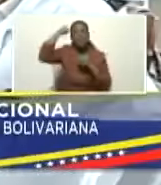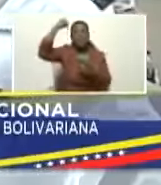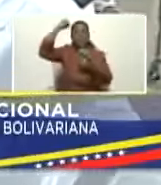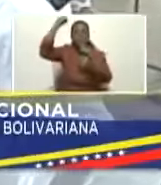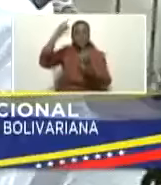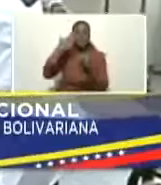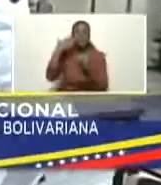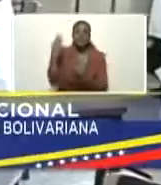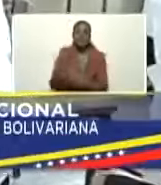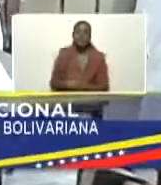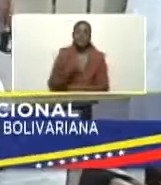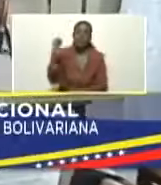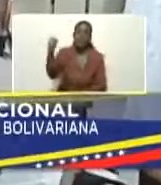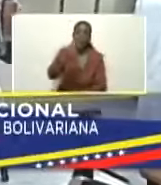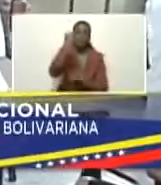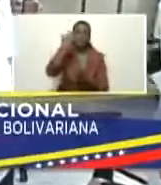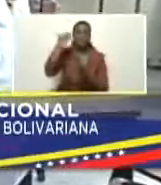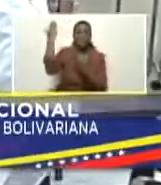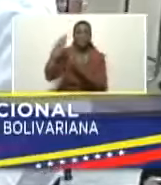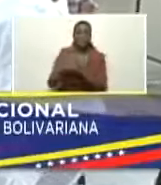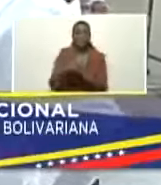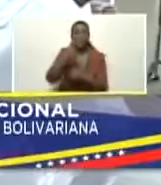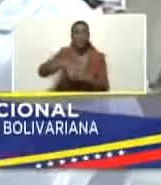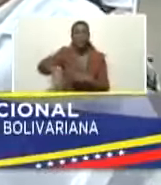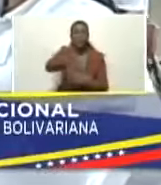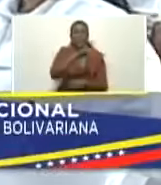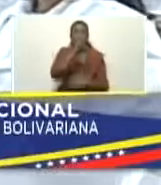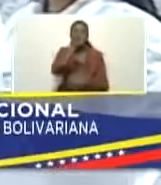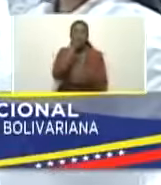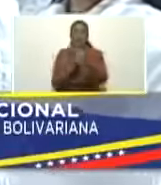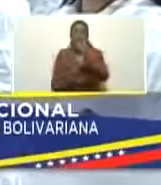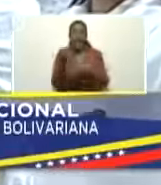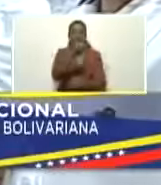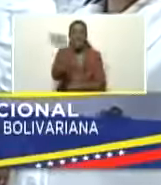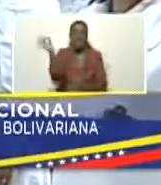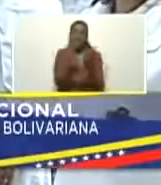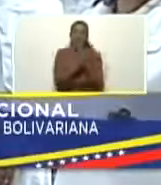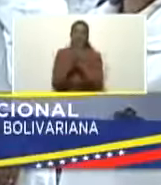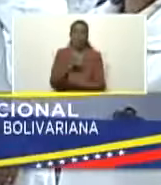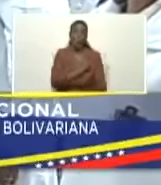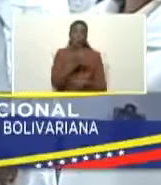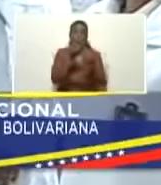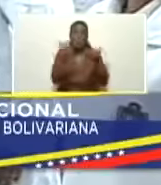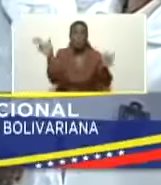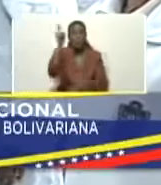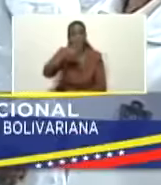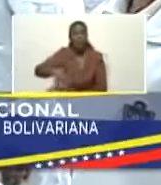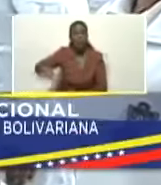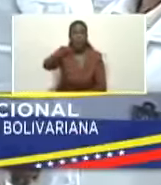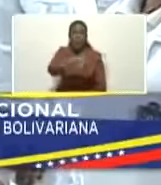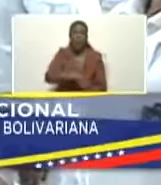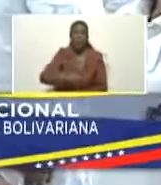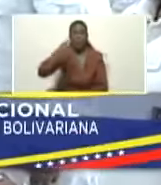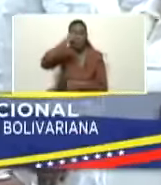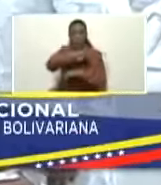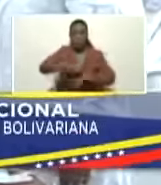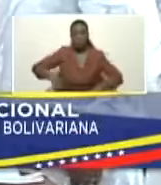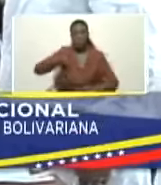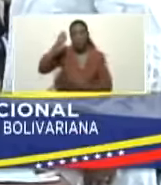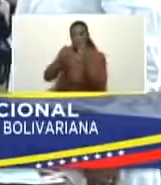Independencia y patria socialista. Viviremos y venceremos. UNEFA, excelencia educativa abierta al pueblo, sembrando